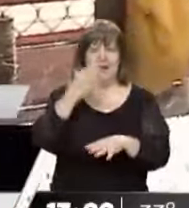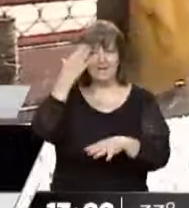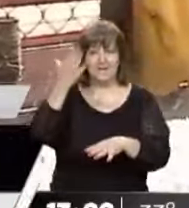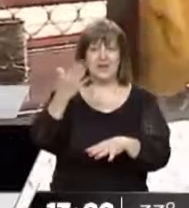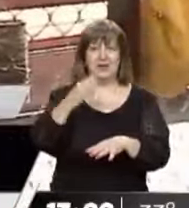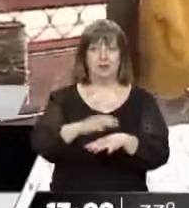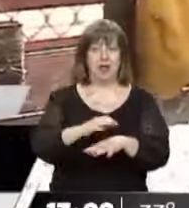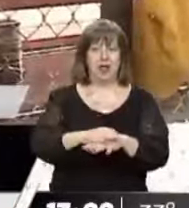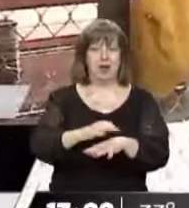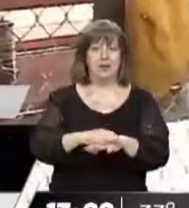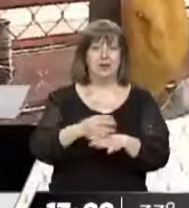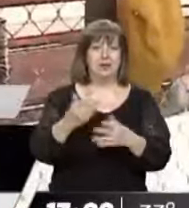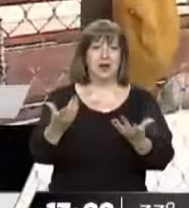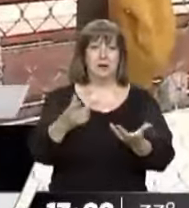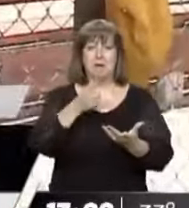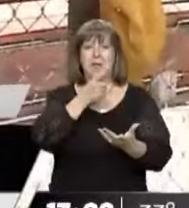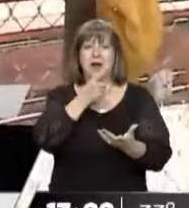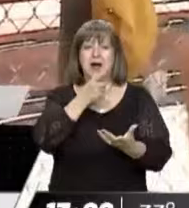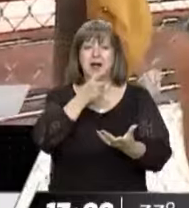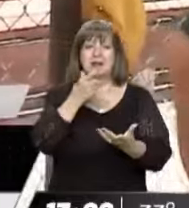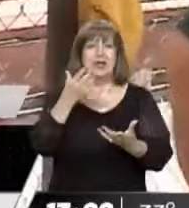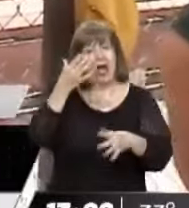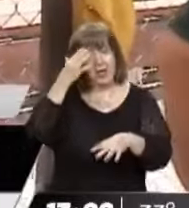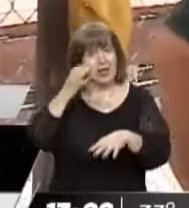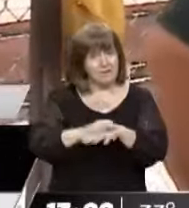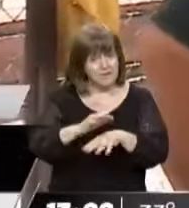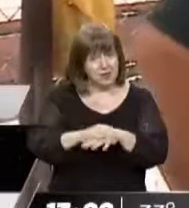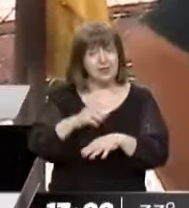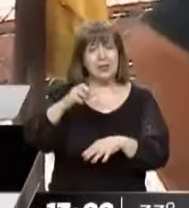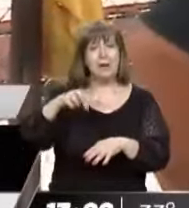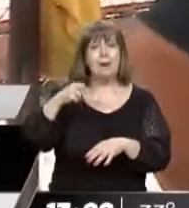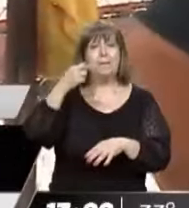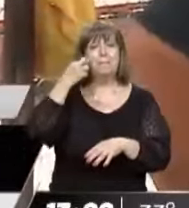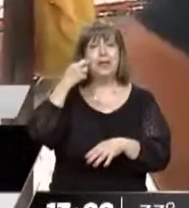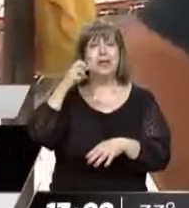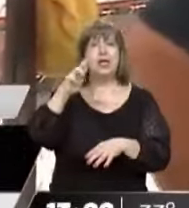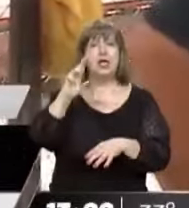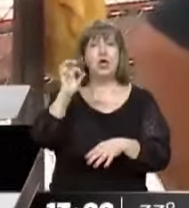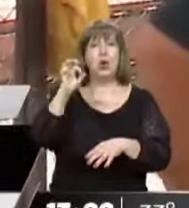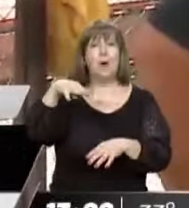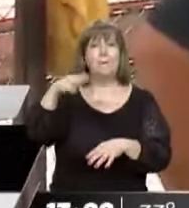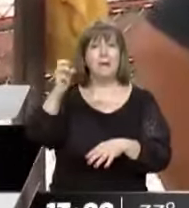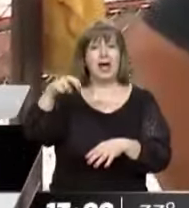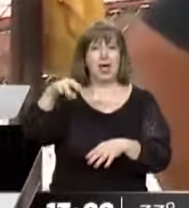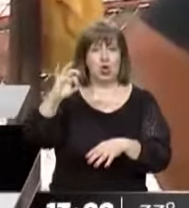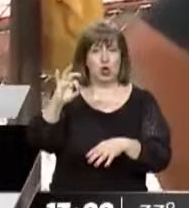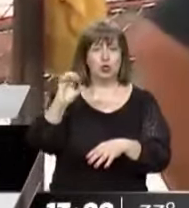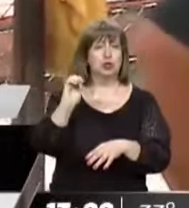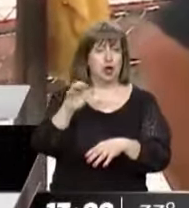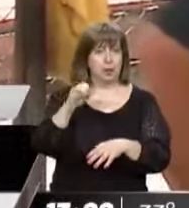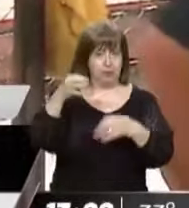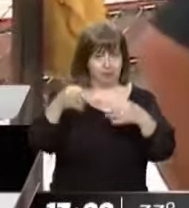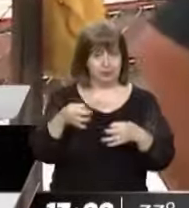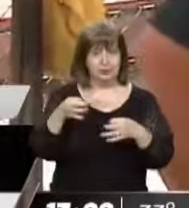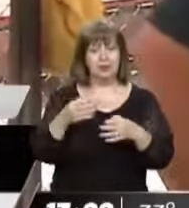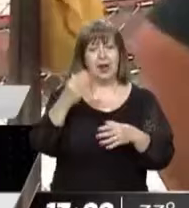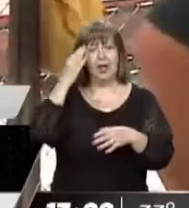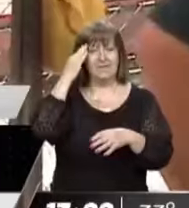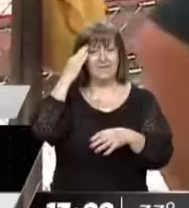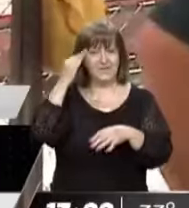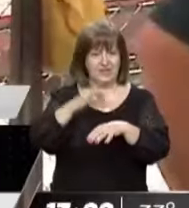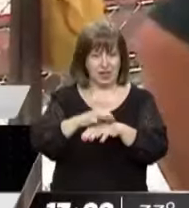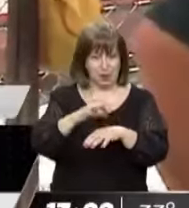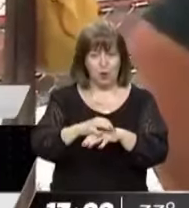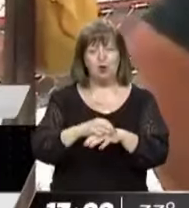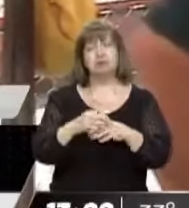disfruta haciendo esto. Esa es mi impresión, porque los suelos que se han quemado no son suelos que están de alguna manera que factibilidad de